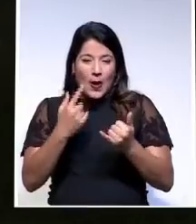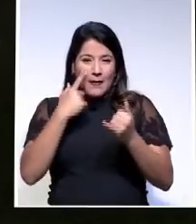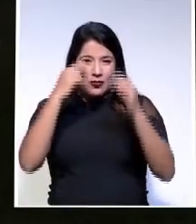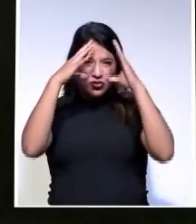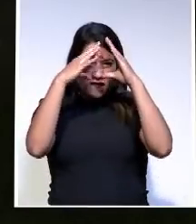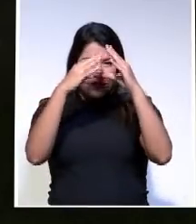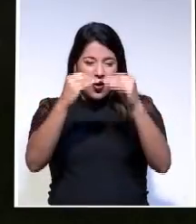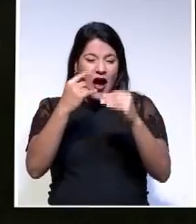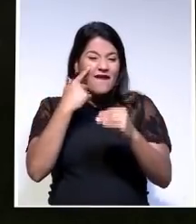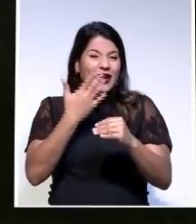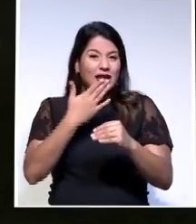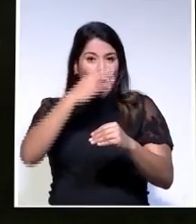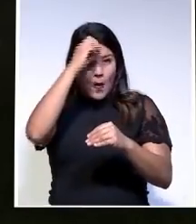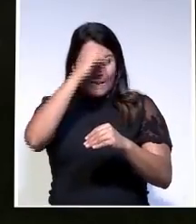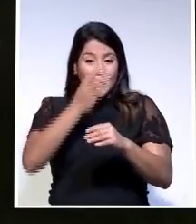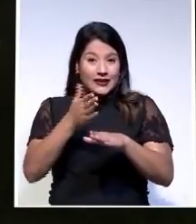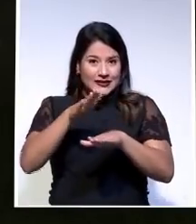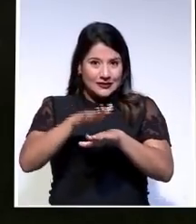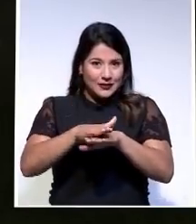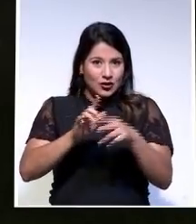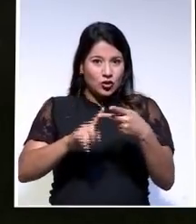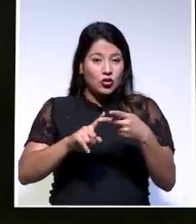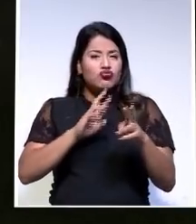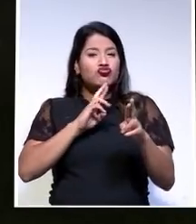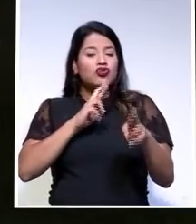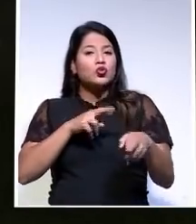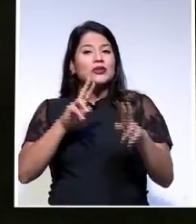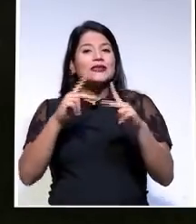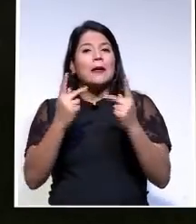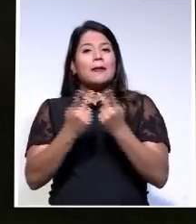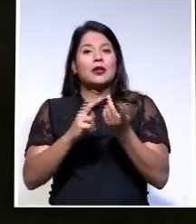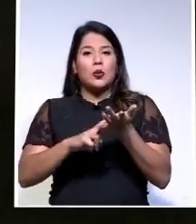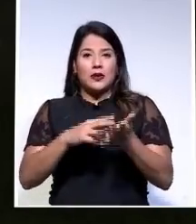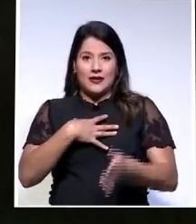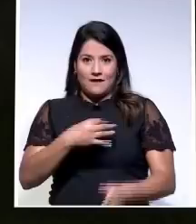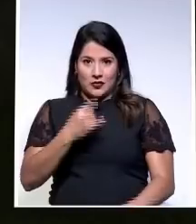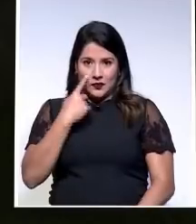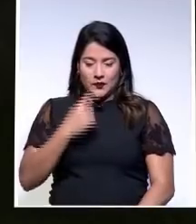los analistas y también cuál fue la respuesta de Liberación Nacional a esta situación.